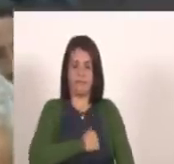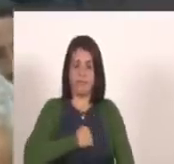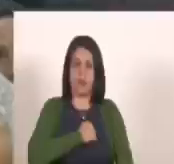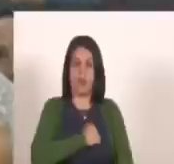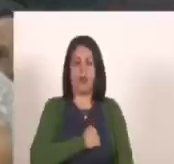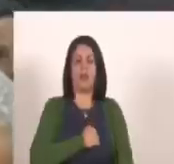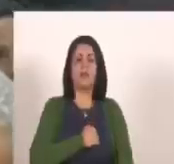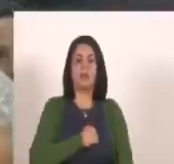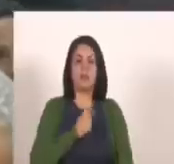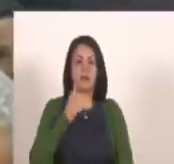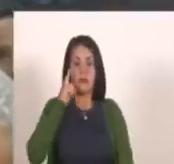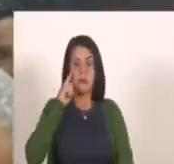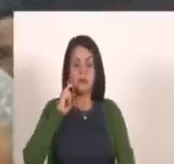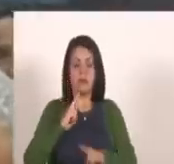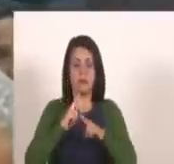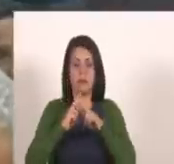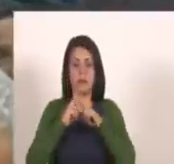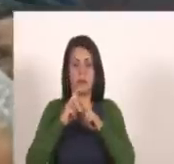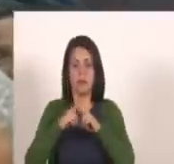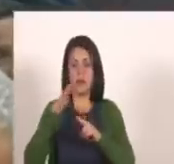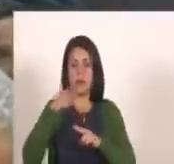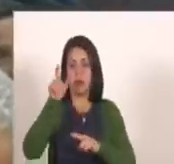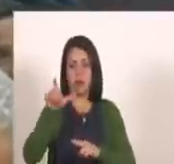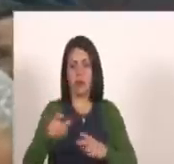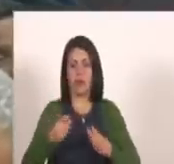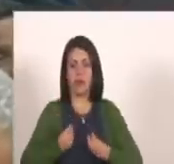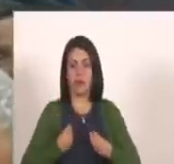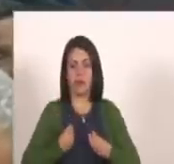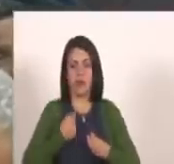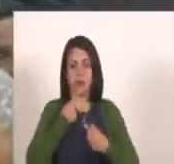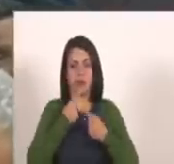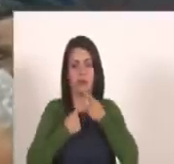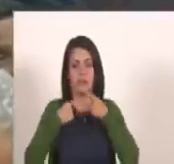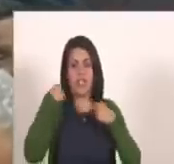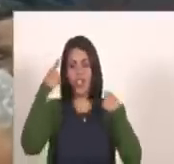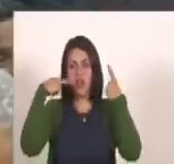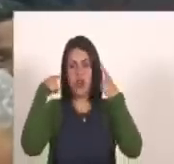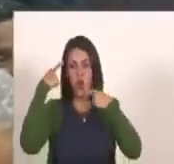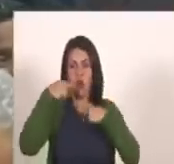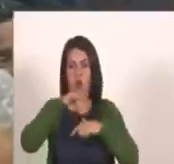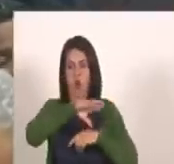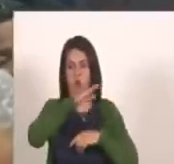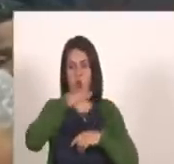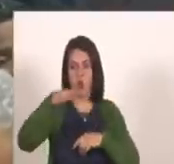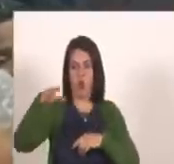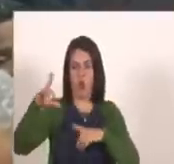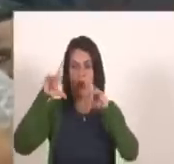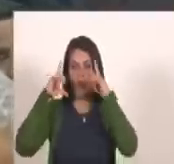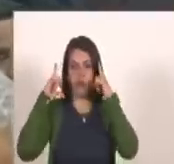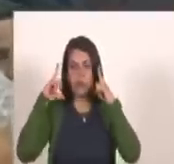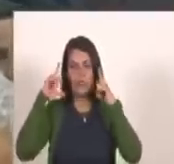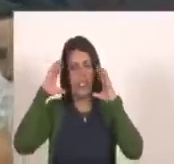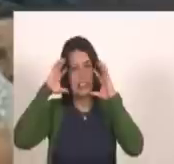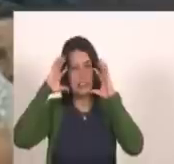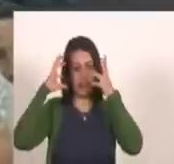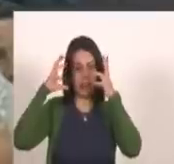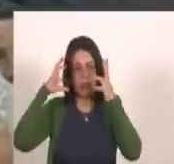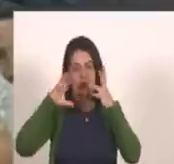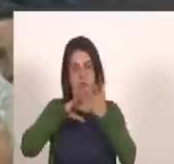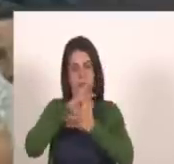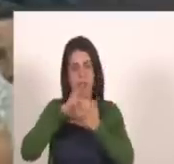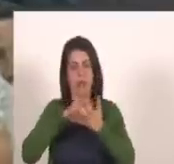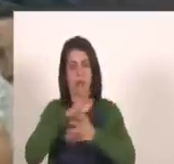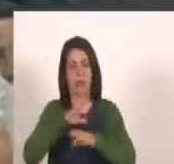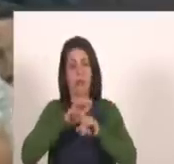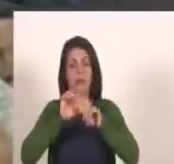lamentándolo mucho no fue reconocido cuando estaba en vida. De hecho, le decían el loco de Macuto por un cuadro de esquizofrenia que